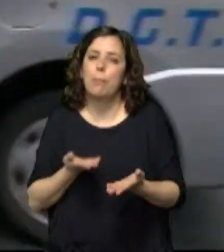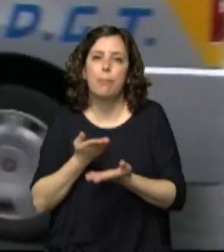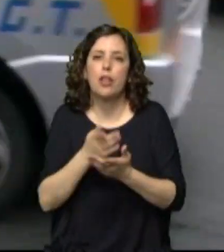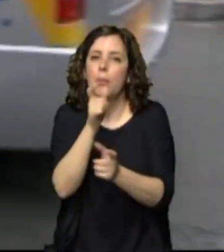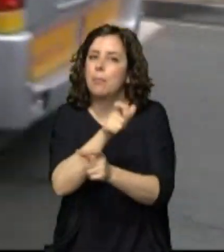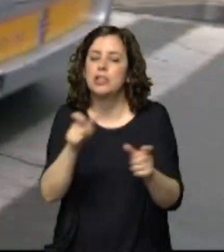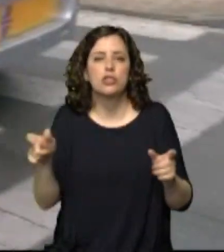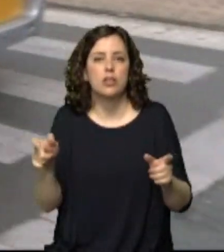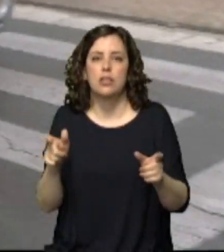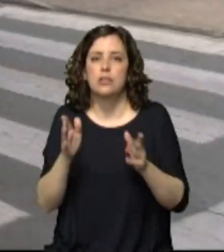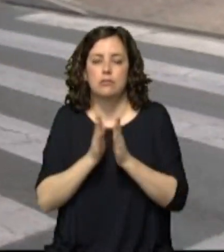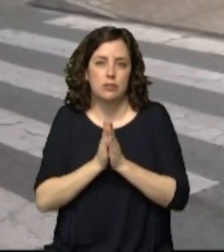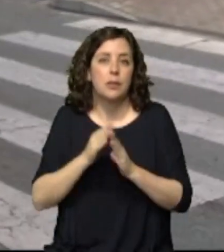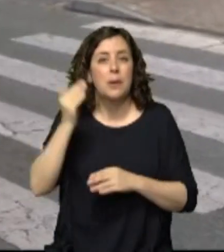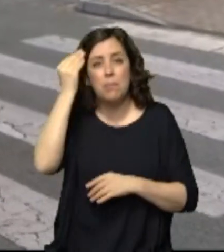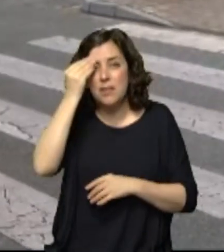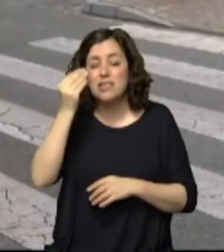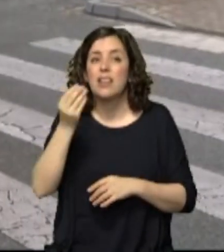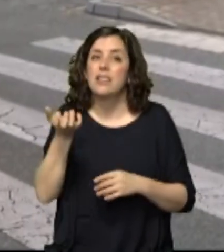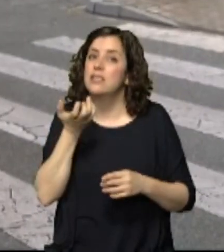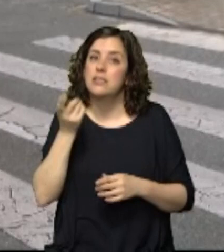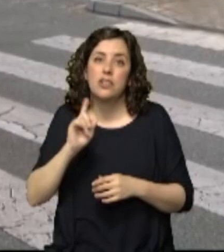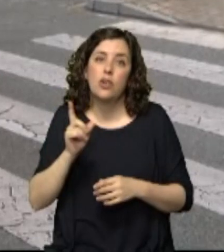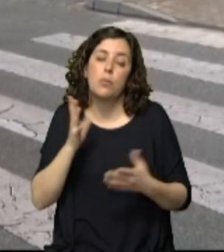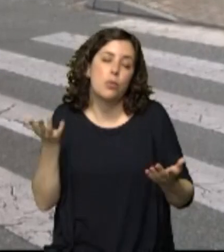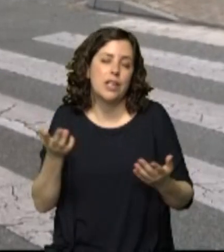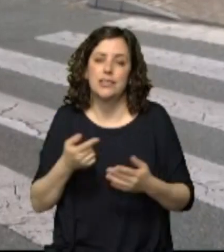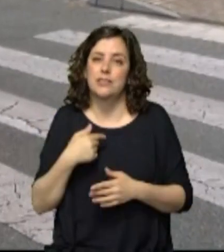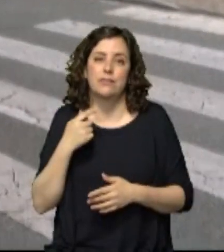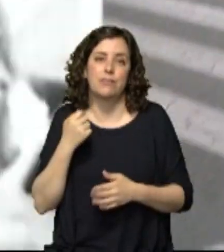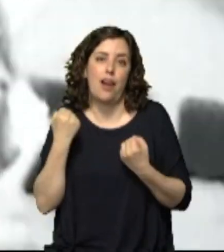que sepan que si no vamos a ayudarles de la manera que sea, si tiene que ser coercitiva, pues será.